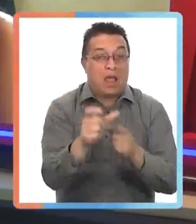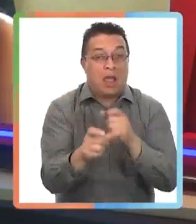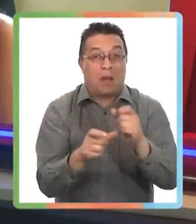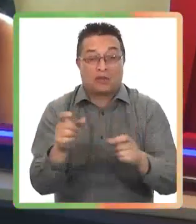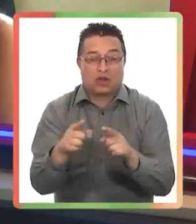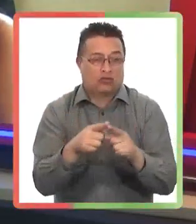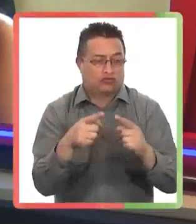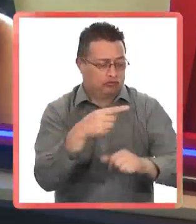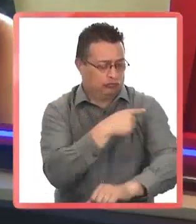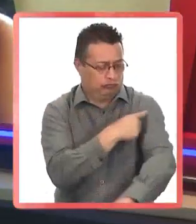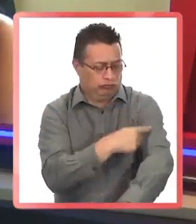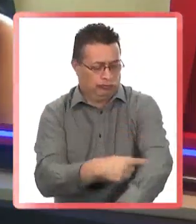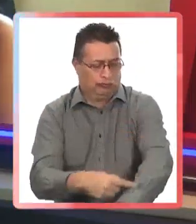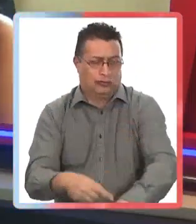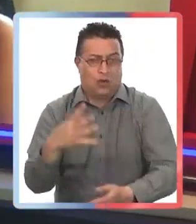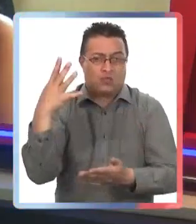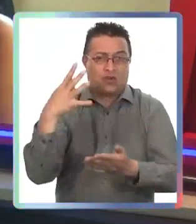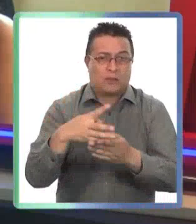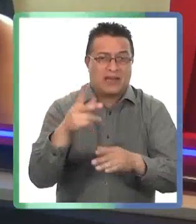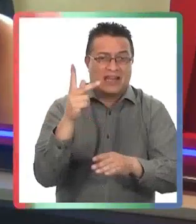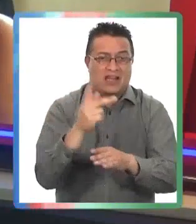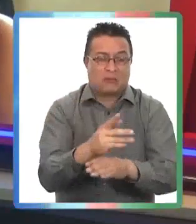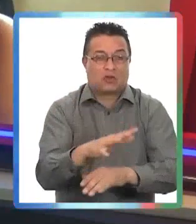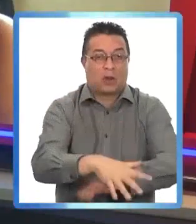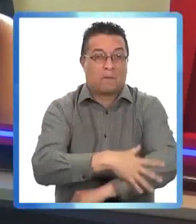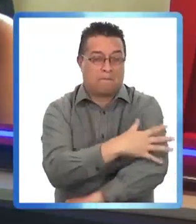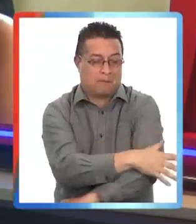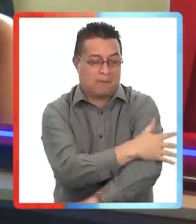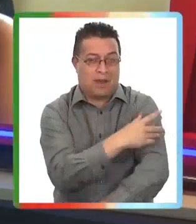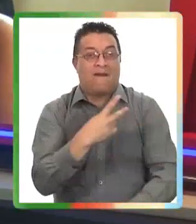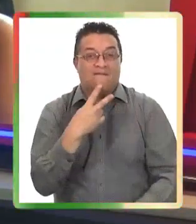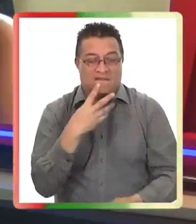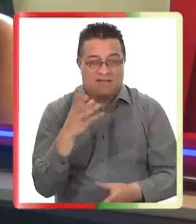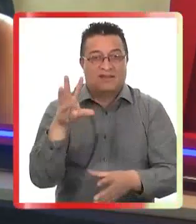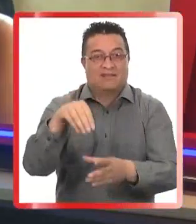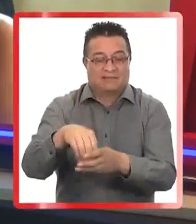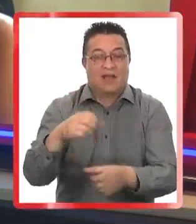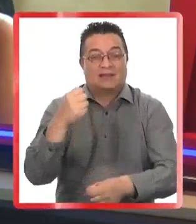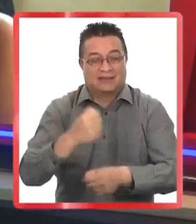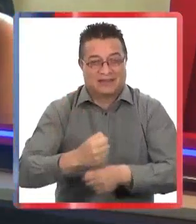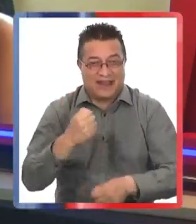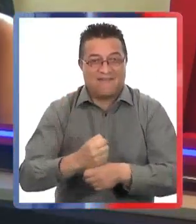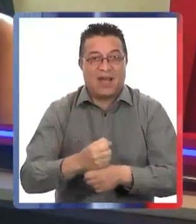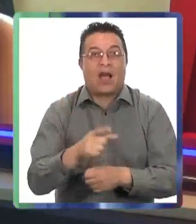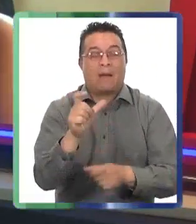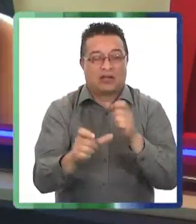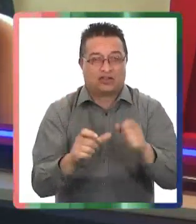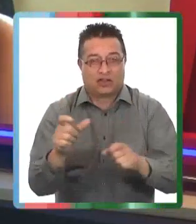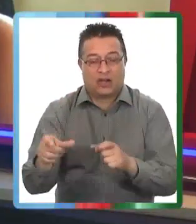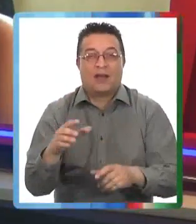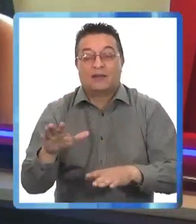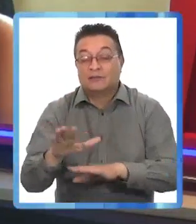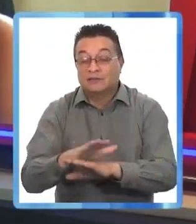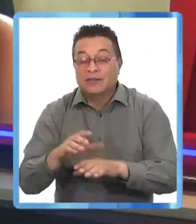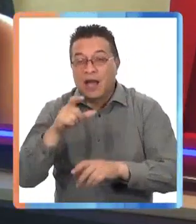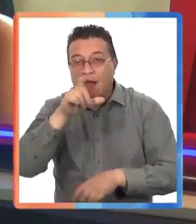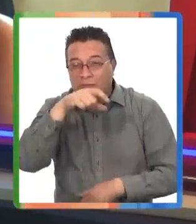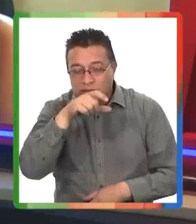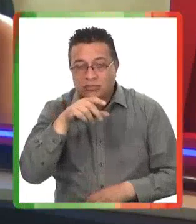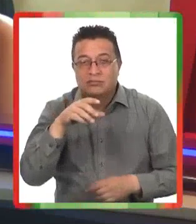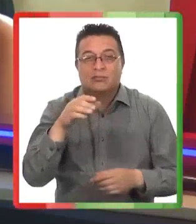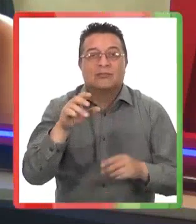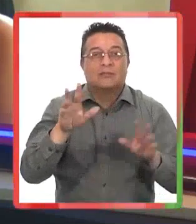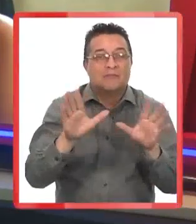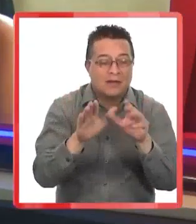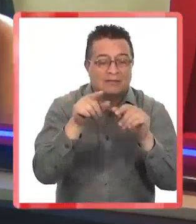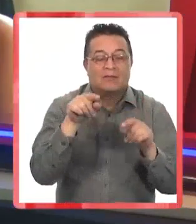miles de personas en nuestra larguísima costa de más de 4.000 kilómetros que viven del mar. Hay personas que trabajan, por ejemplo, en criaderos de